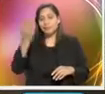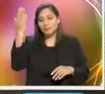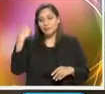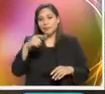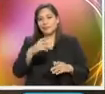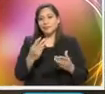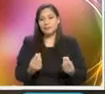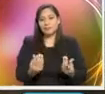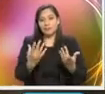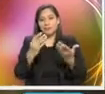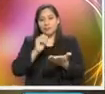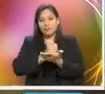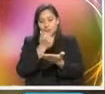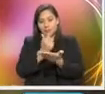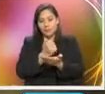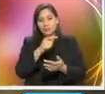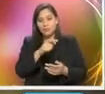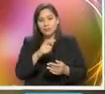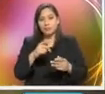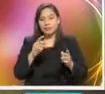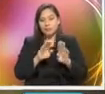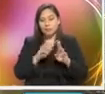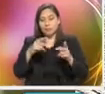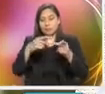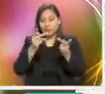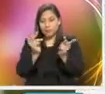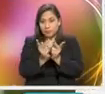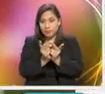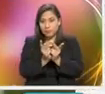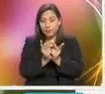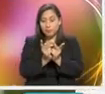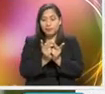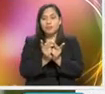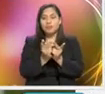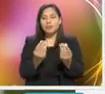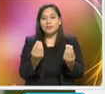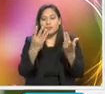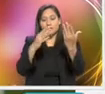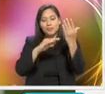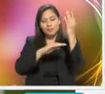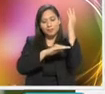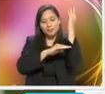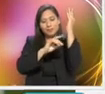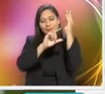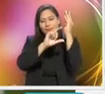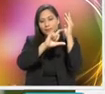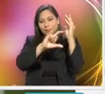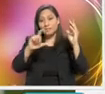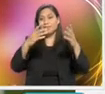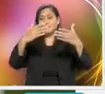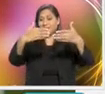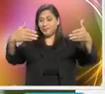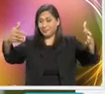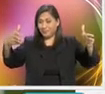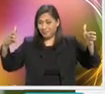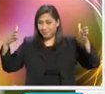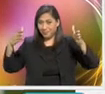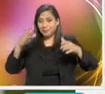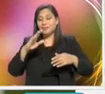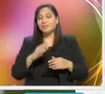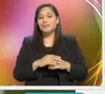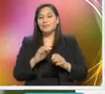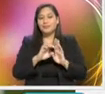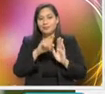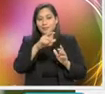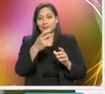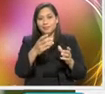los cultivos de arroz, que son plantaciones con agua muy bajita. Tendemos muchas veces a comprar una gran pecera para el pez beta. Por ejemplo,